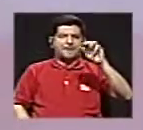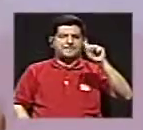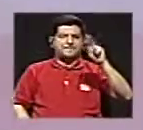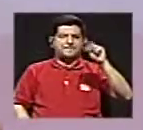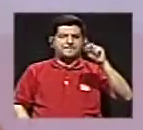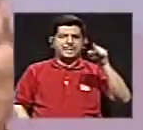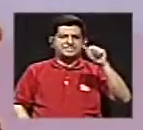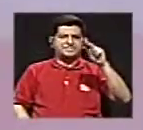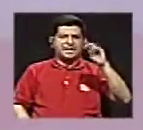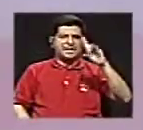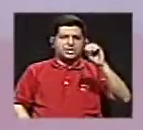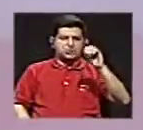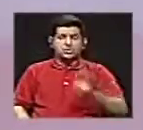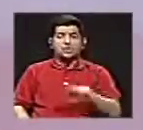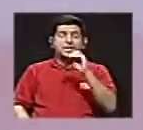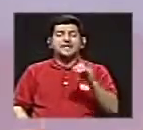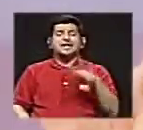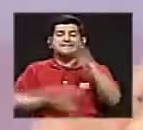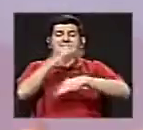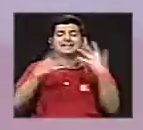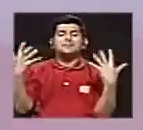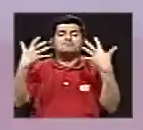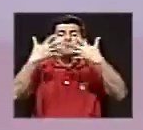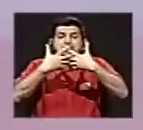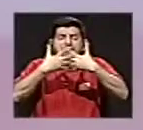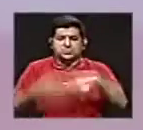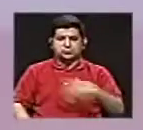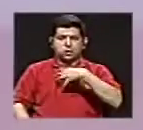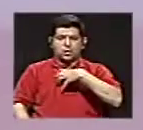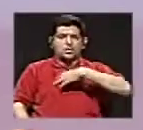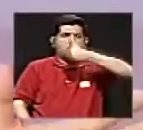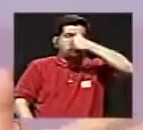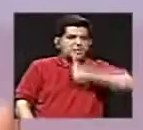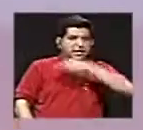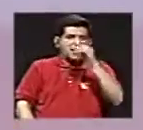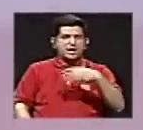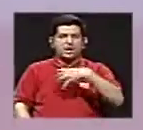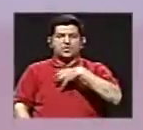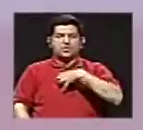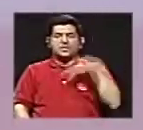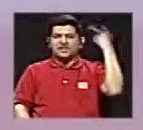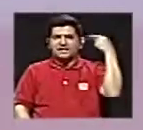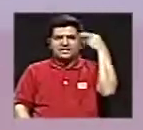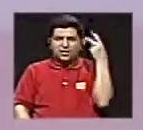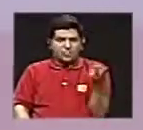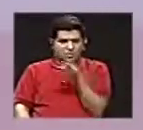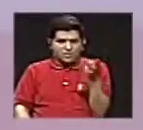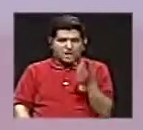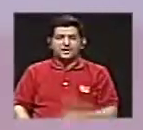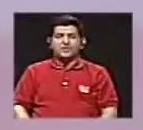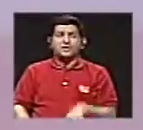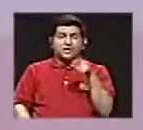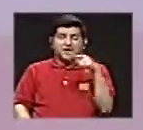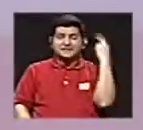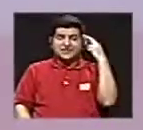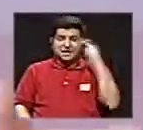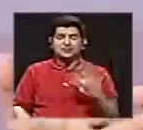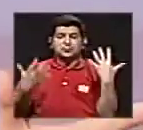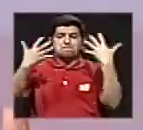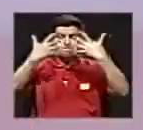mixto. Mixto, ¿por qué razón mixto? Porque existía la propiedad privada y la propiedad estatal. Por eso se llama el refugio